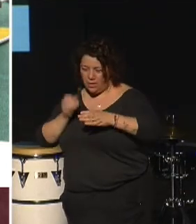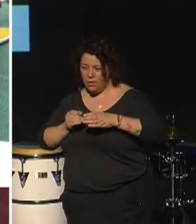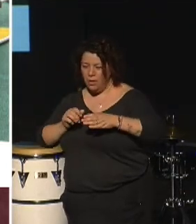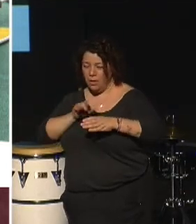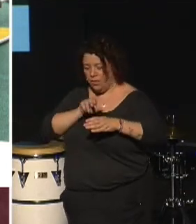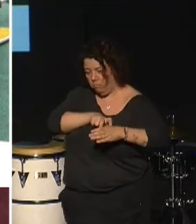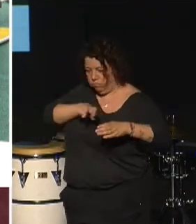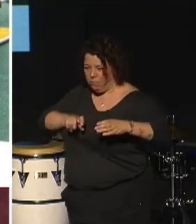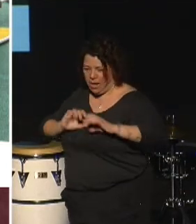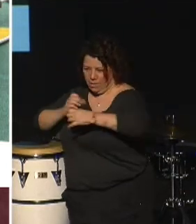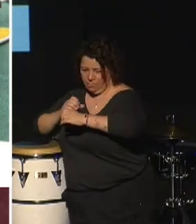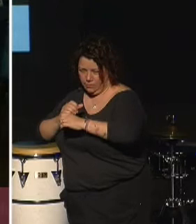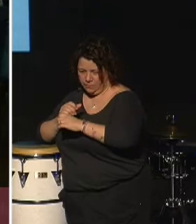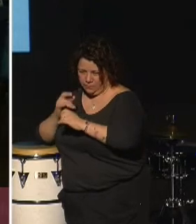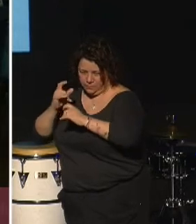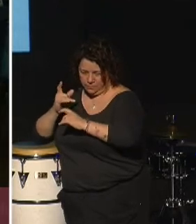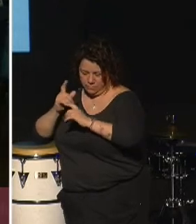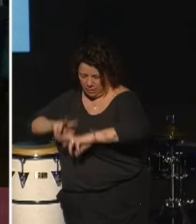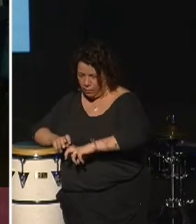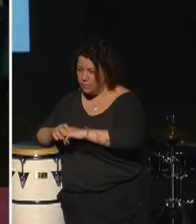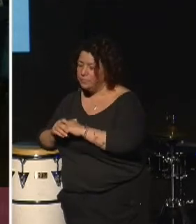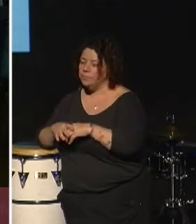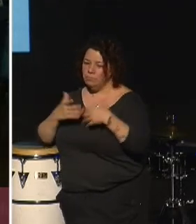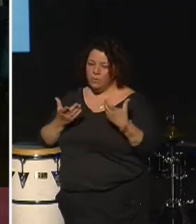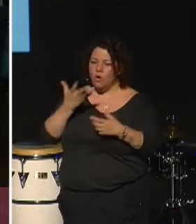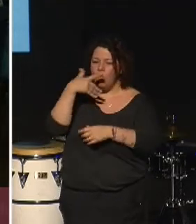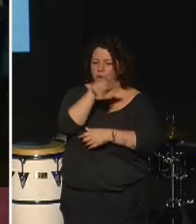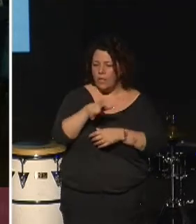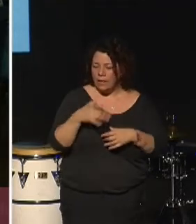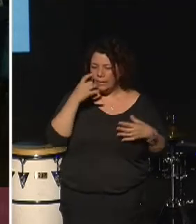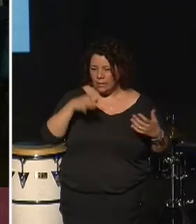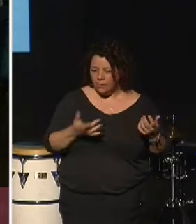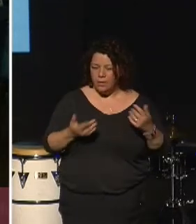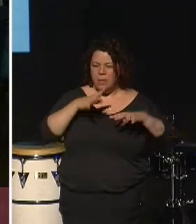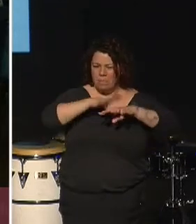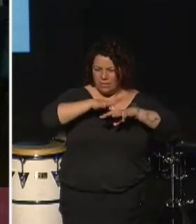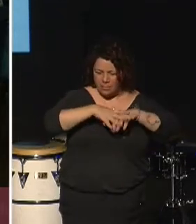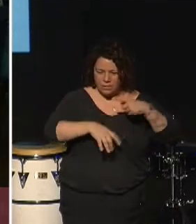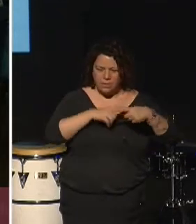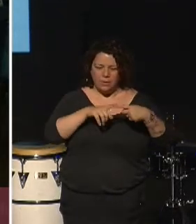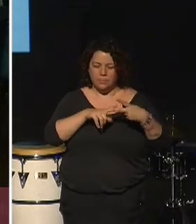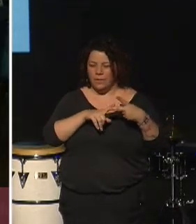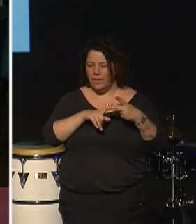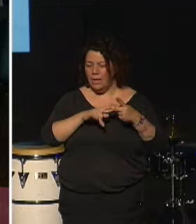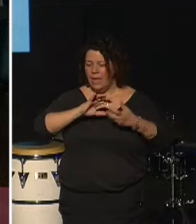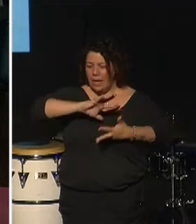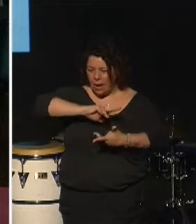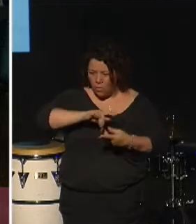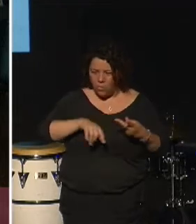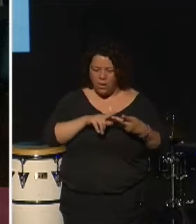allí todas las investigaciones. Conocí pues matemáticos,